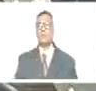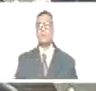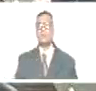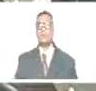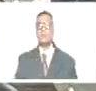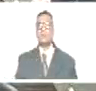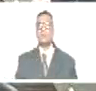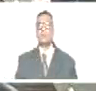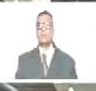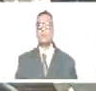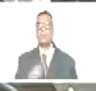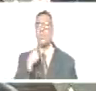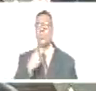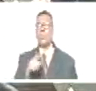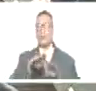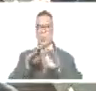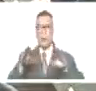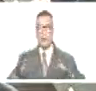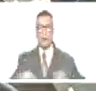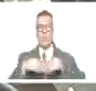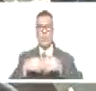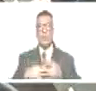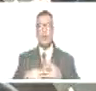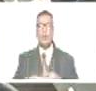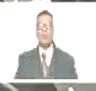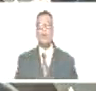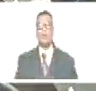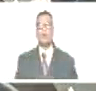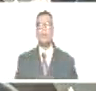Solicita la tribuna de oradores, se le concede.